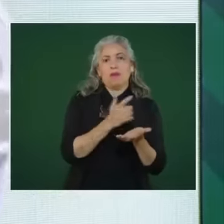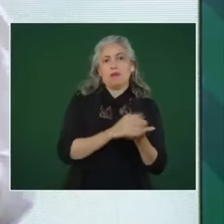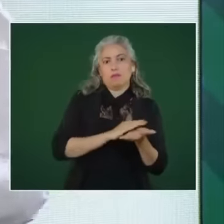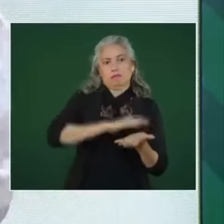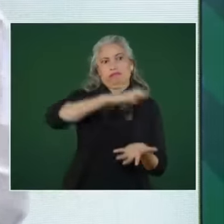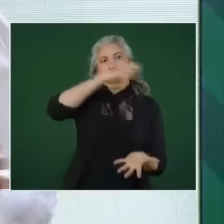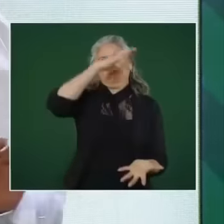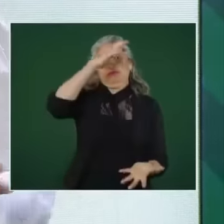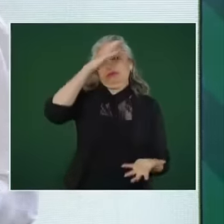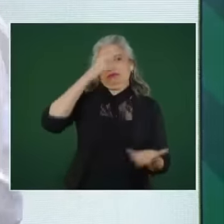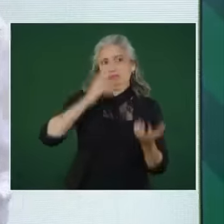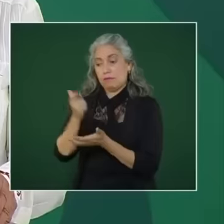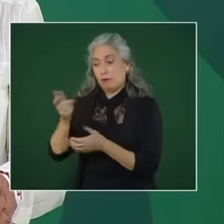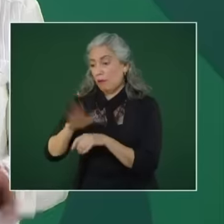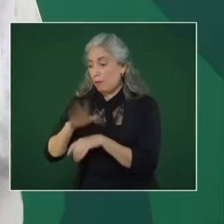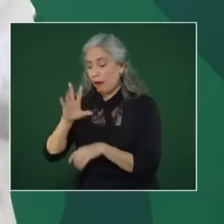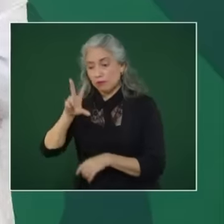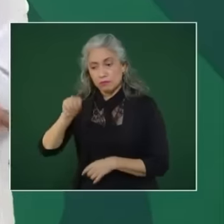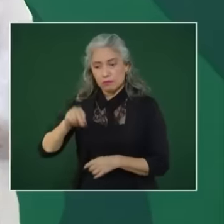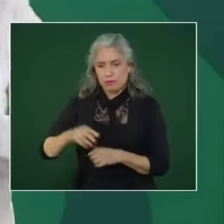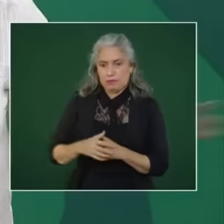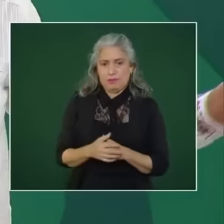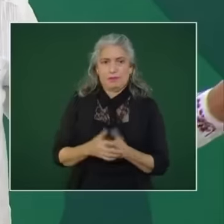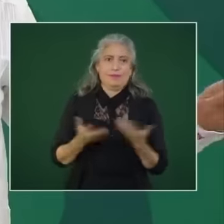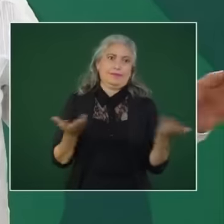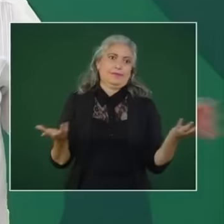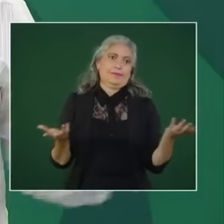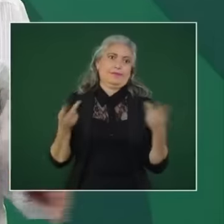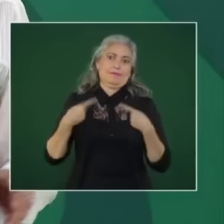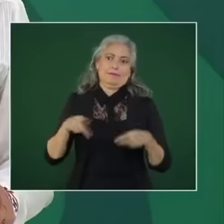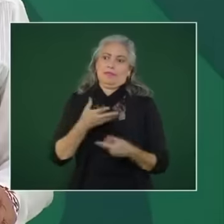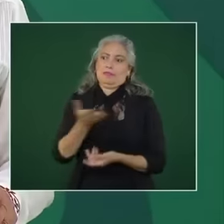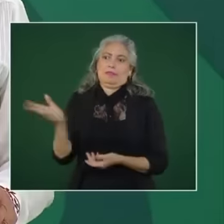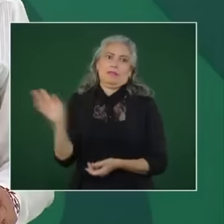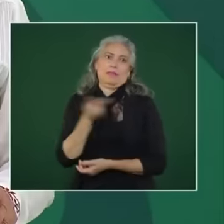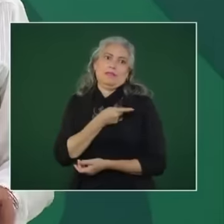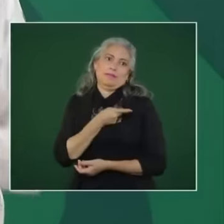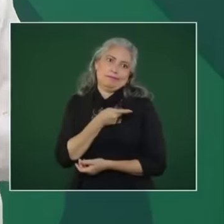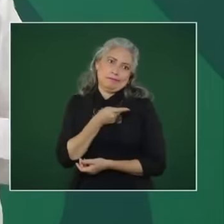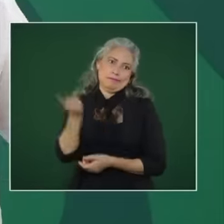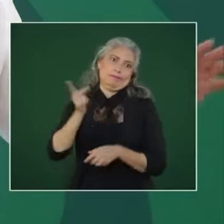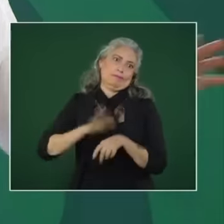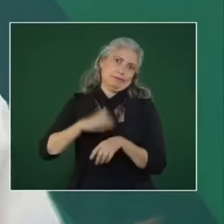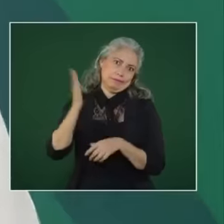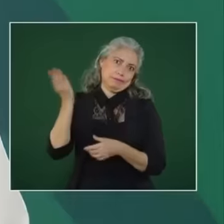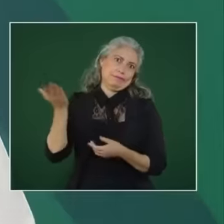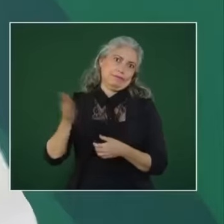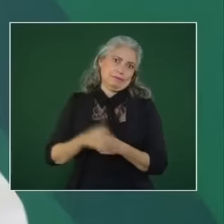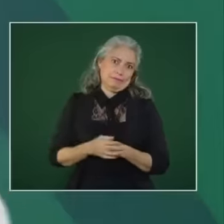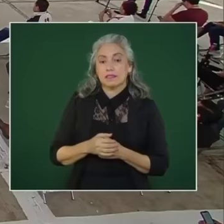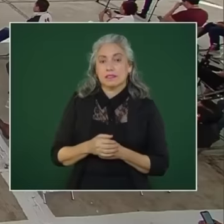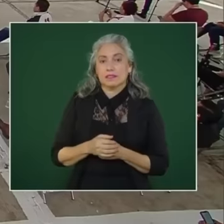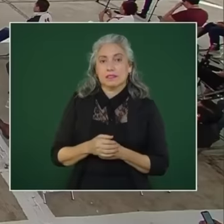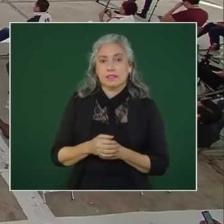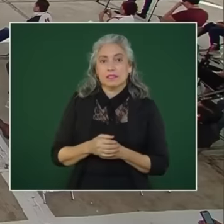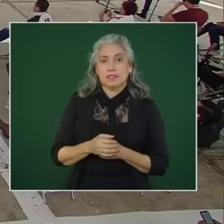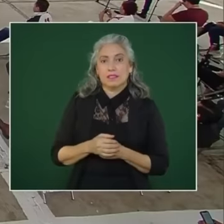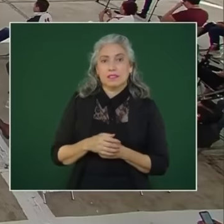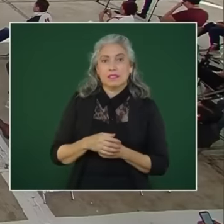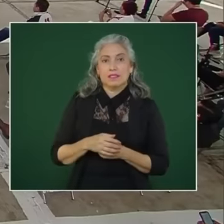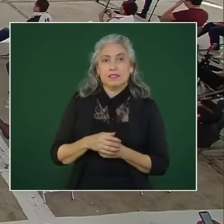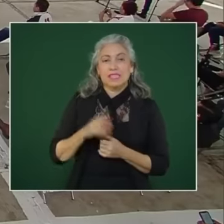no aumentaban el salario y empobrecieron al pueblo. México tuvo